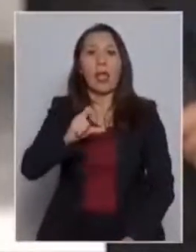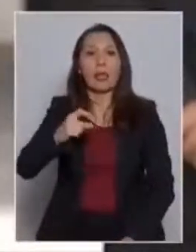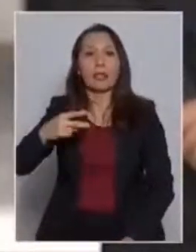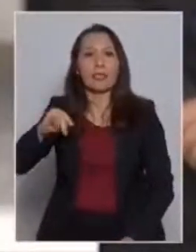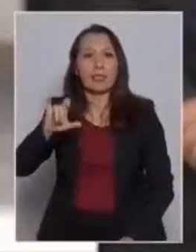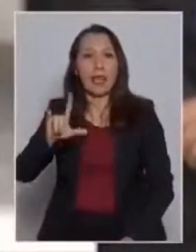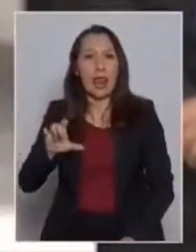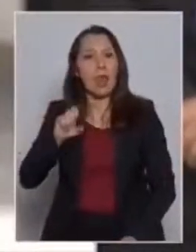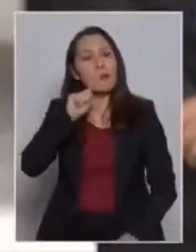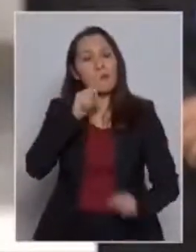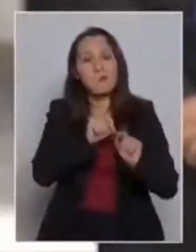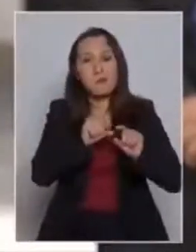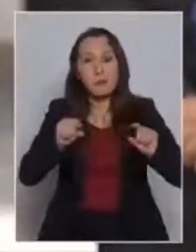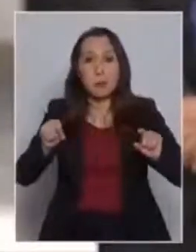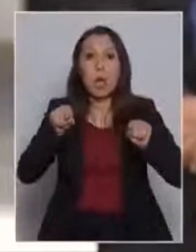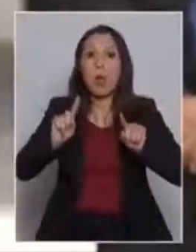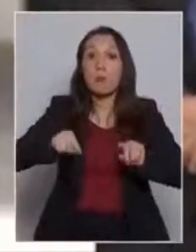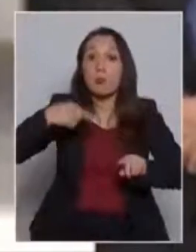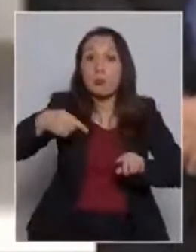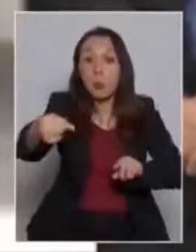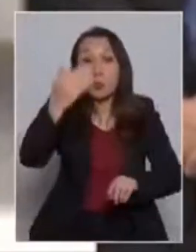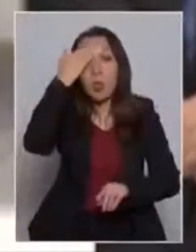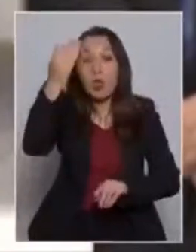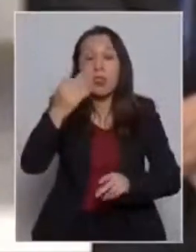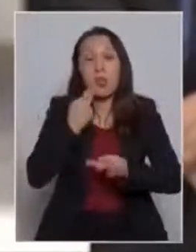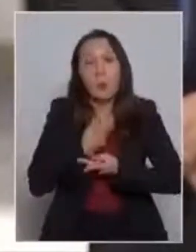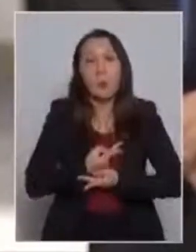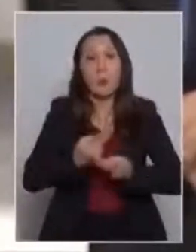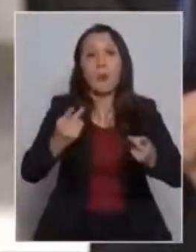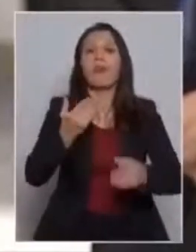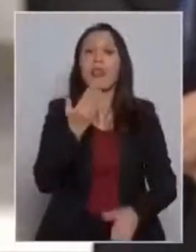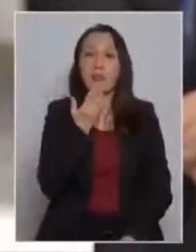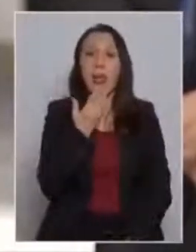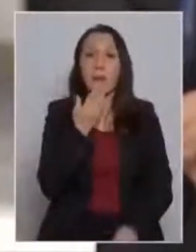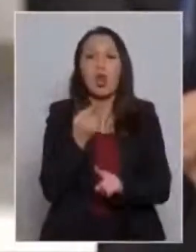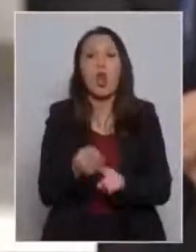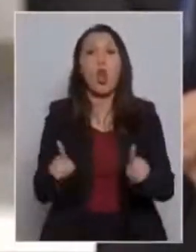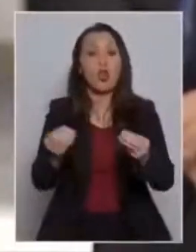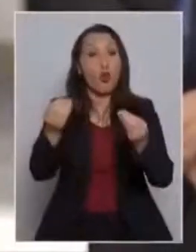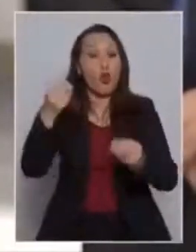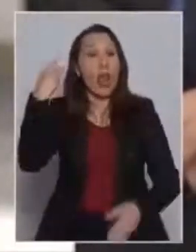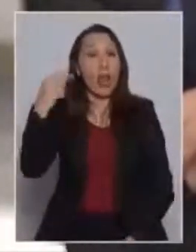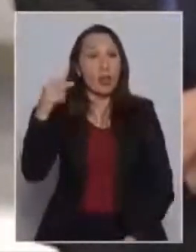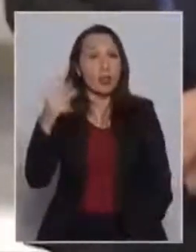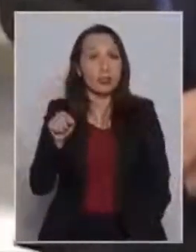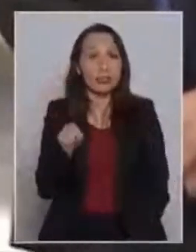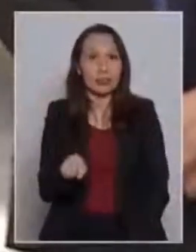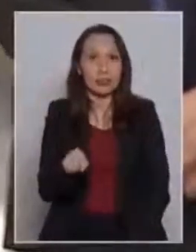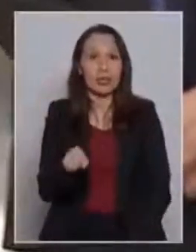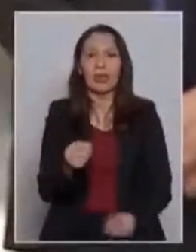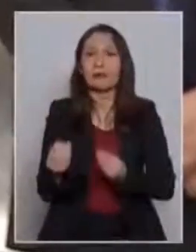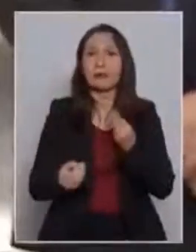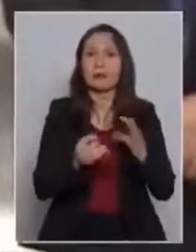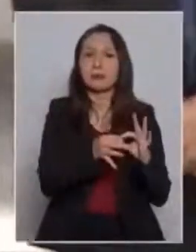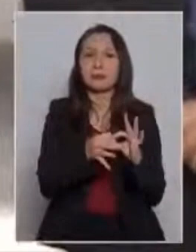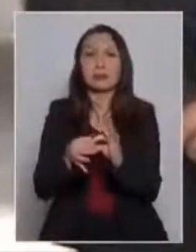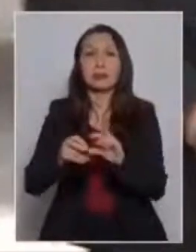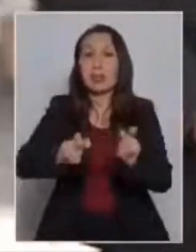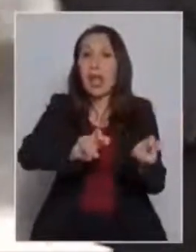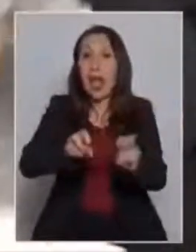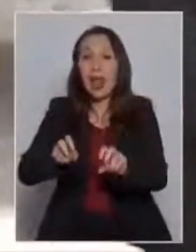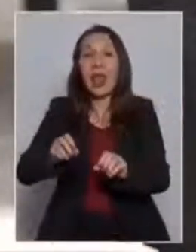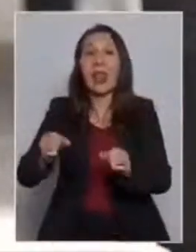daremos a conocer también otra buena noticia y es que los canales de cable en su gran mayoría se